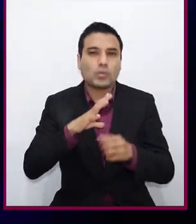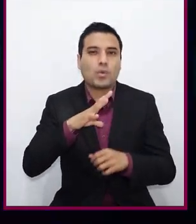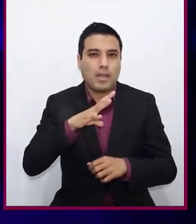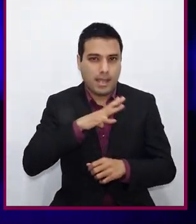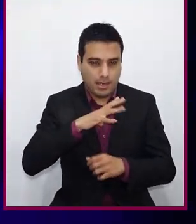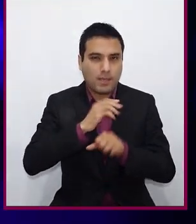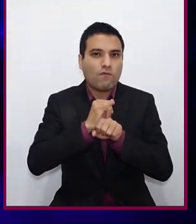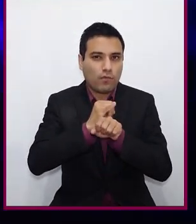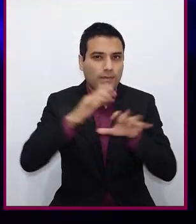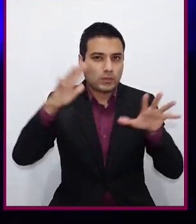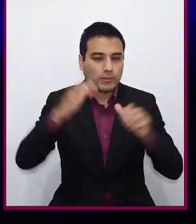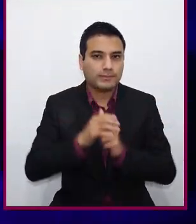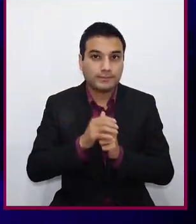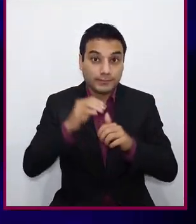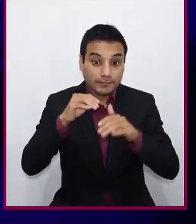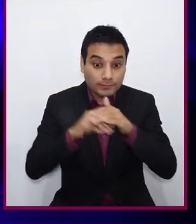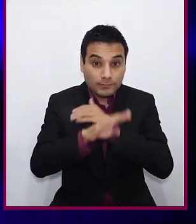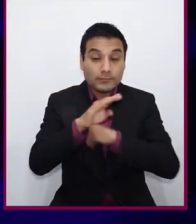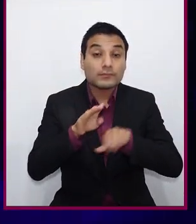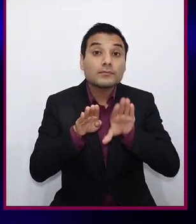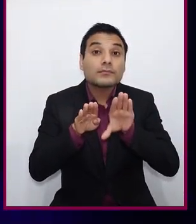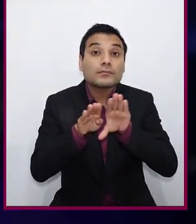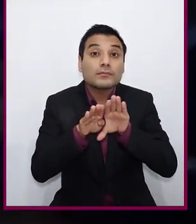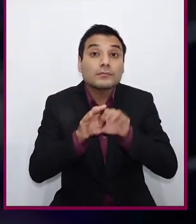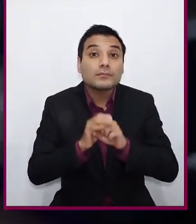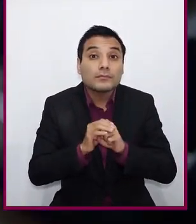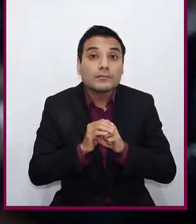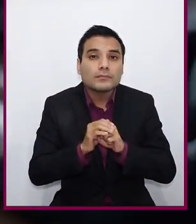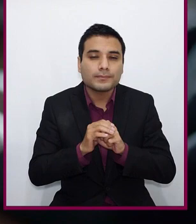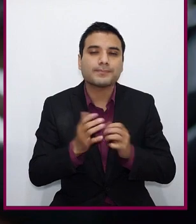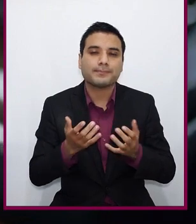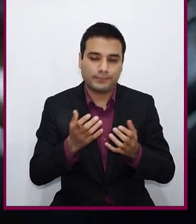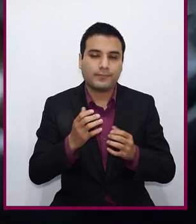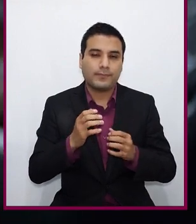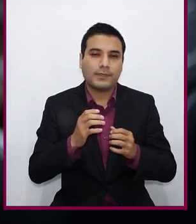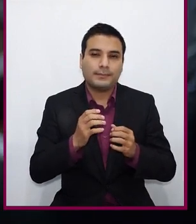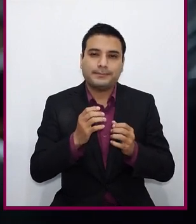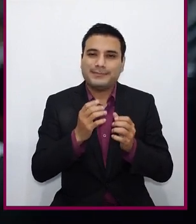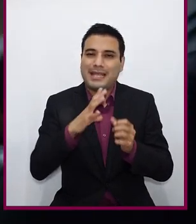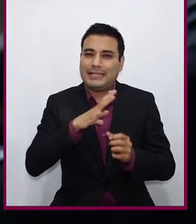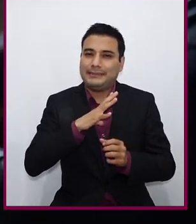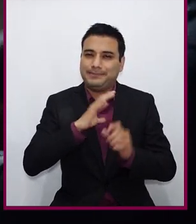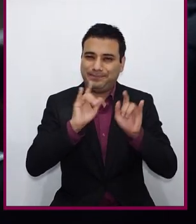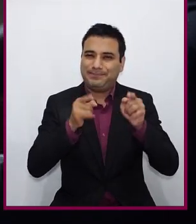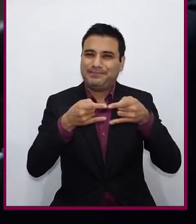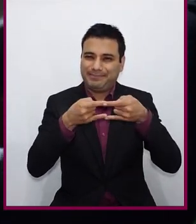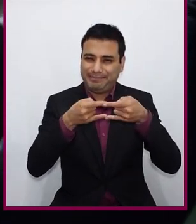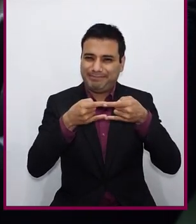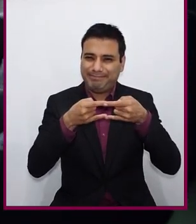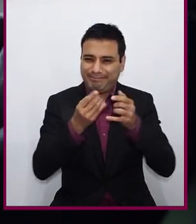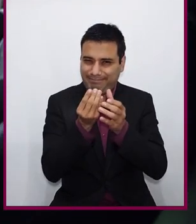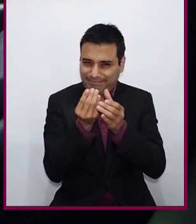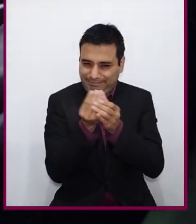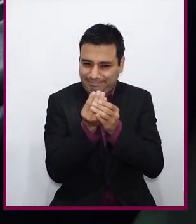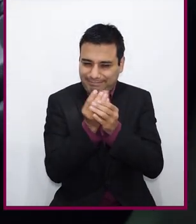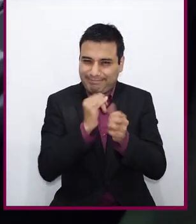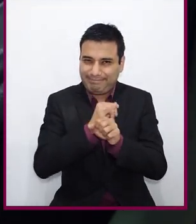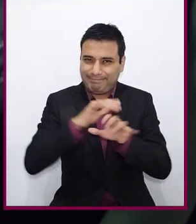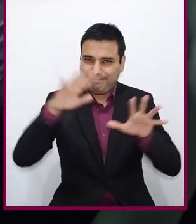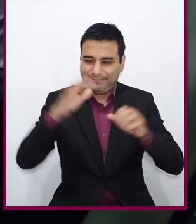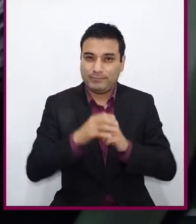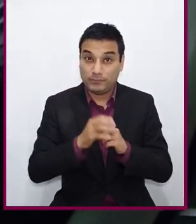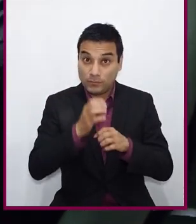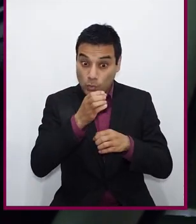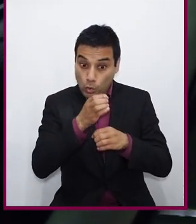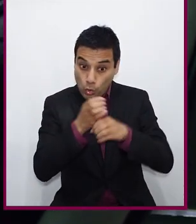los datos asociados a éste van protegidos para que no puedan ser modificados por alguien ajeno su exceso o llave aún gracias amigos yo